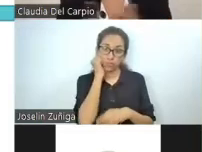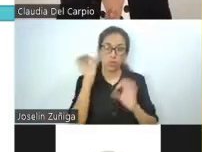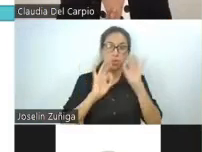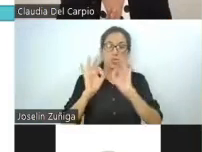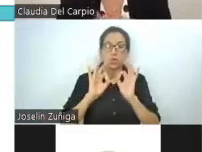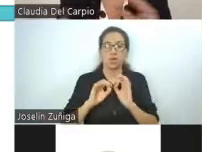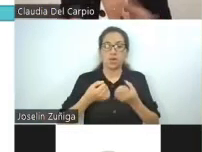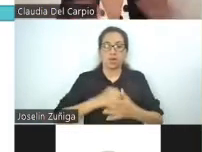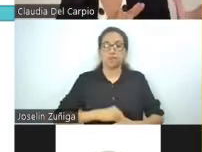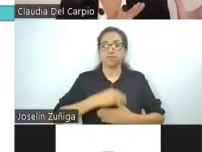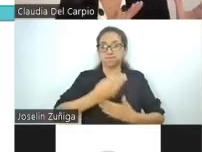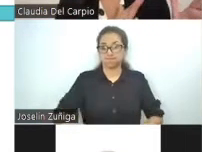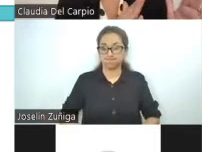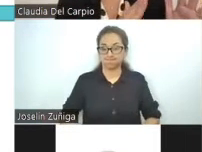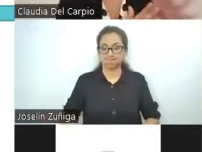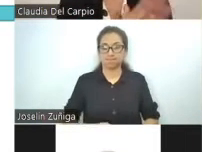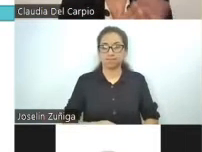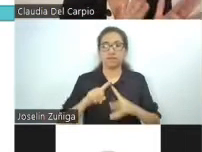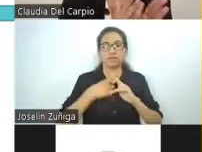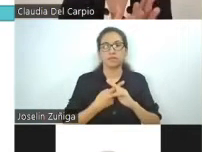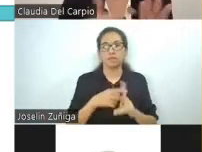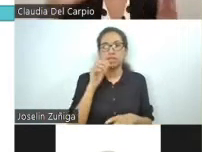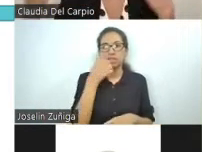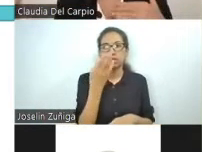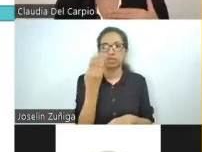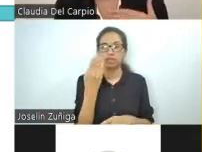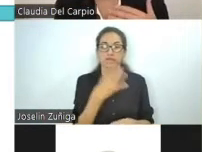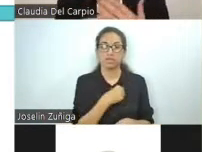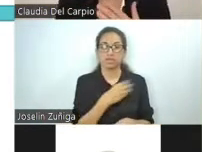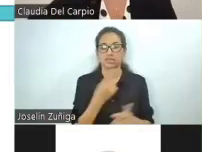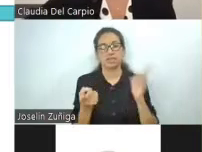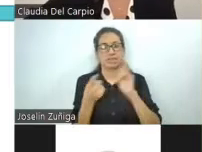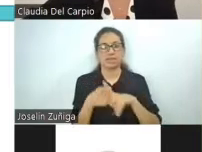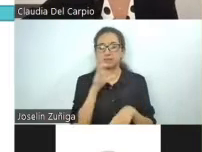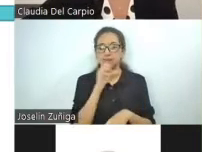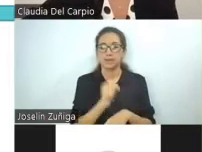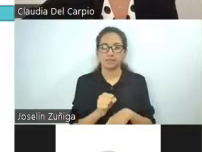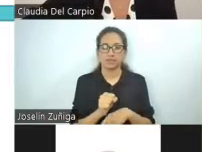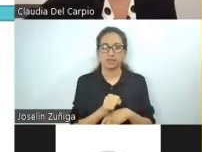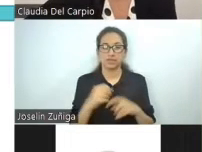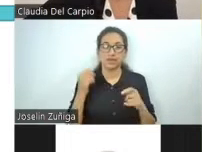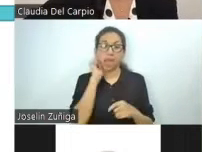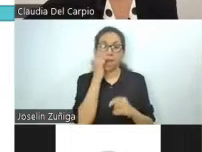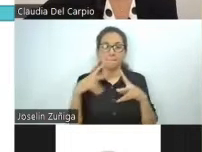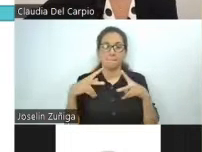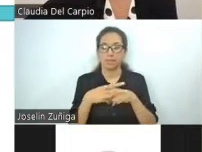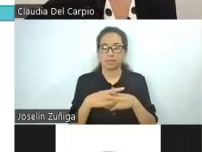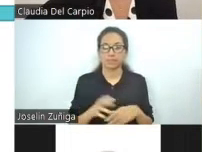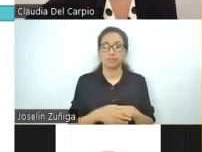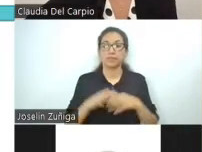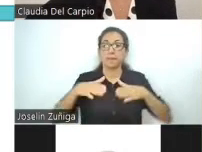reproductiva, desde los 10, 14 años hasta la menopausia. La vagina